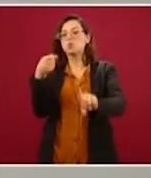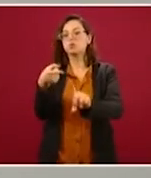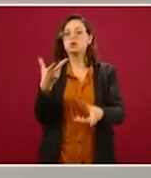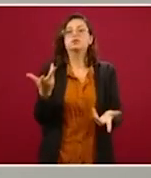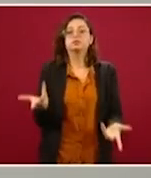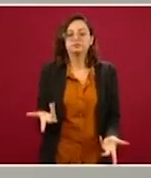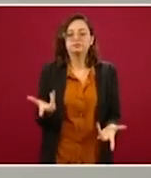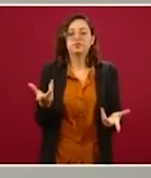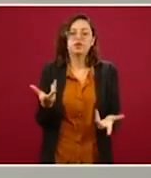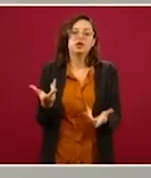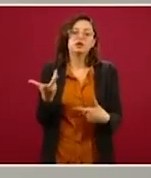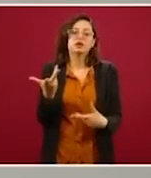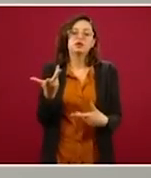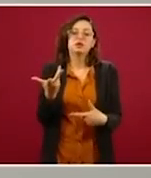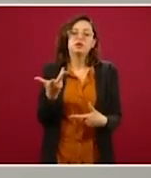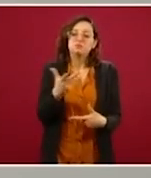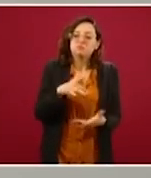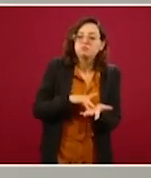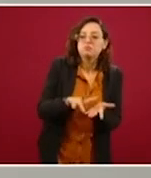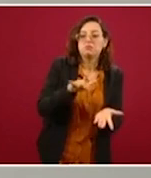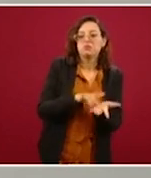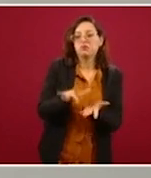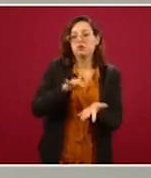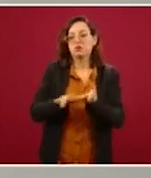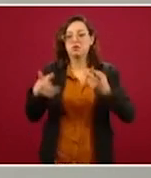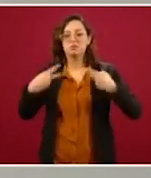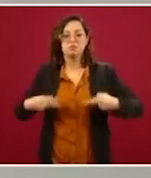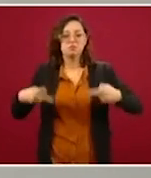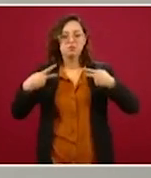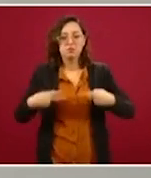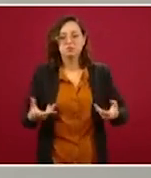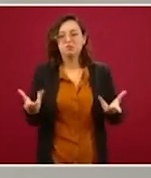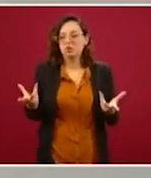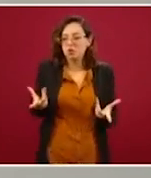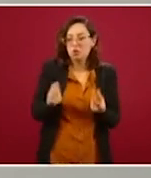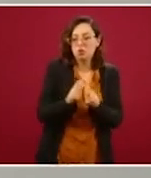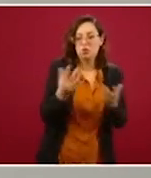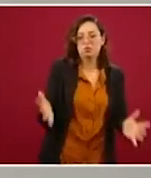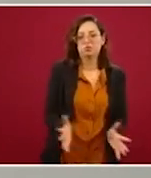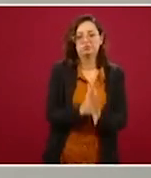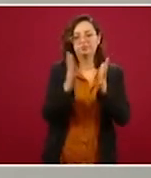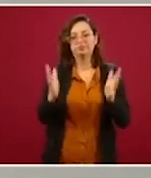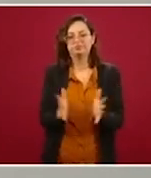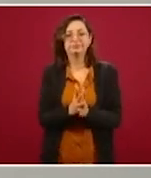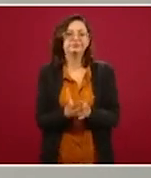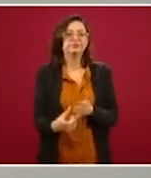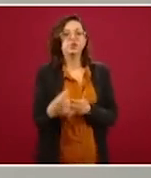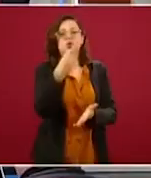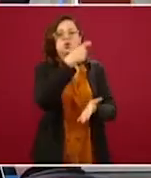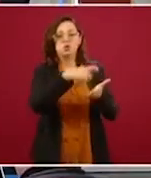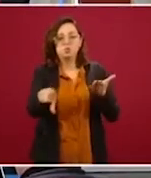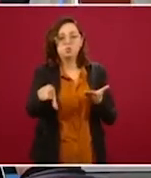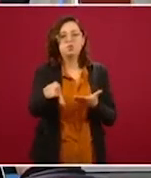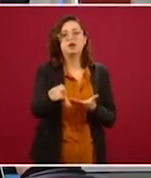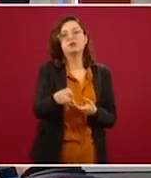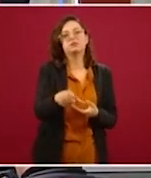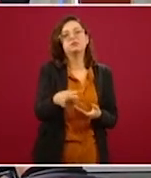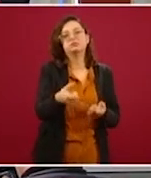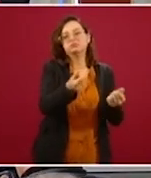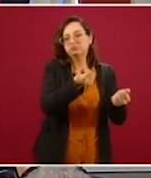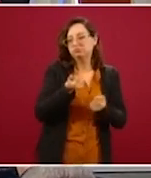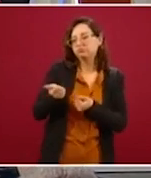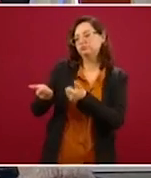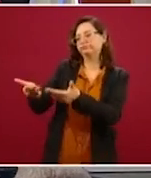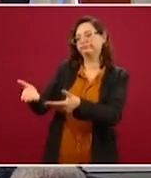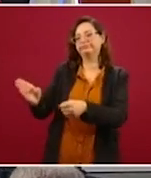de la mano con la solidaridad de la ciudadanía, bajo el principio de comprar un bien para hacer el bien. Esa ha sido la